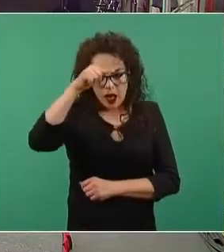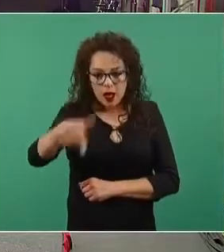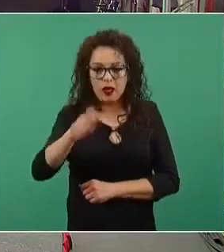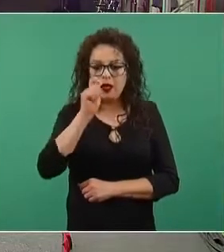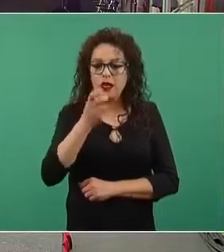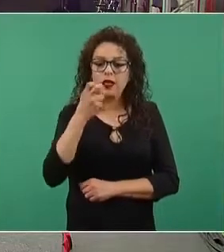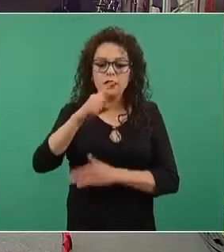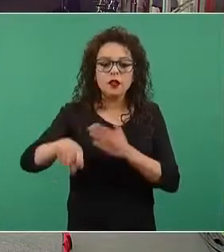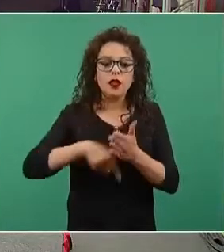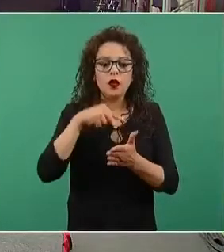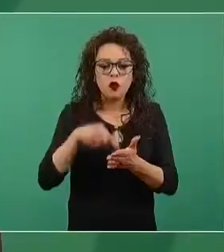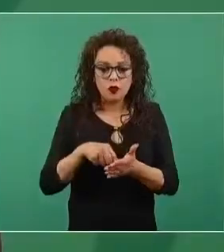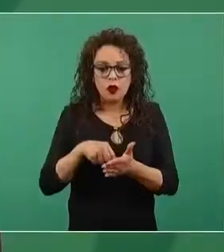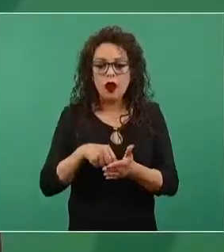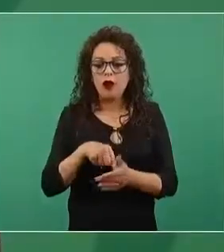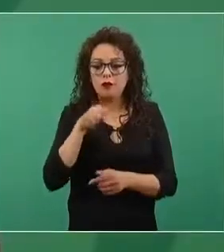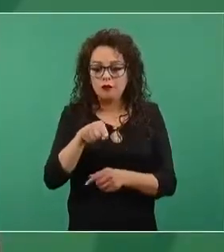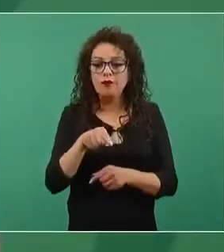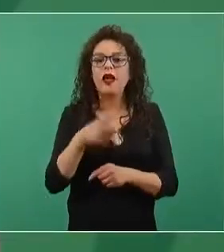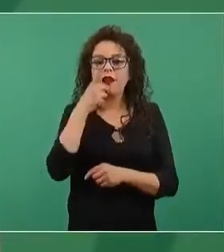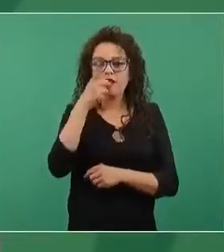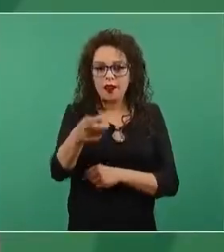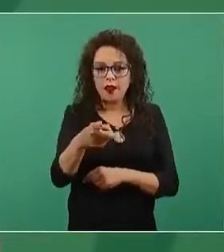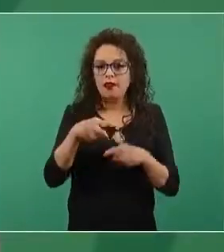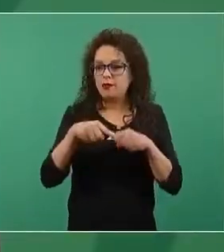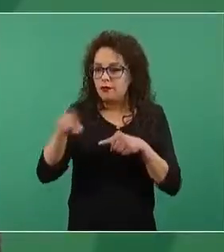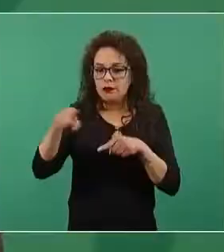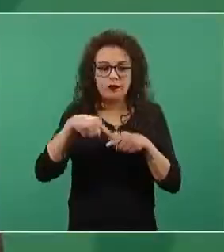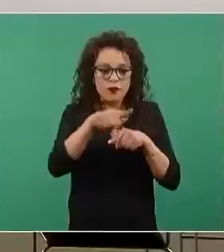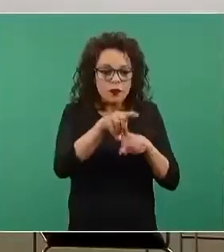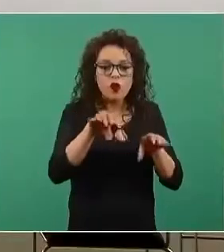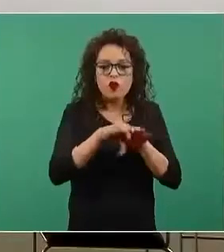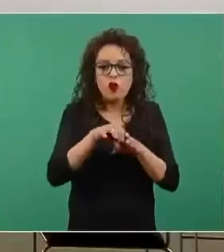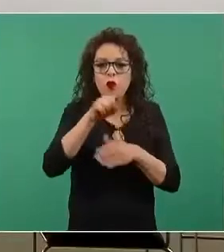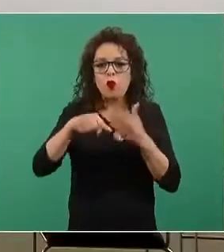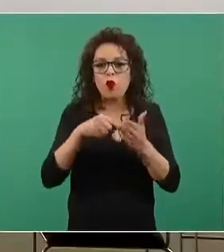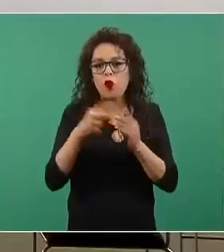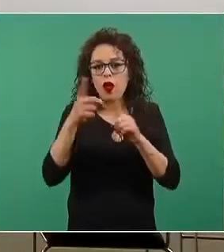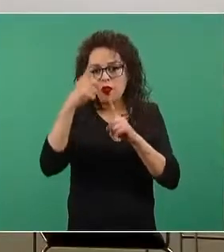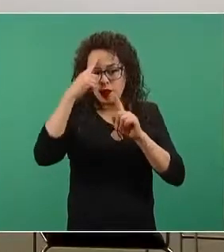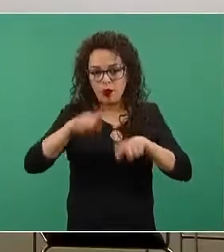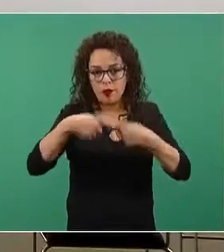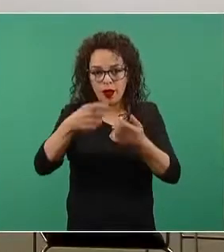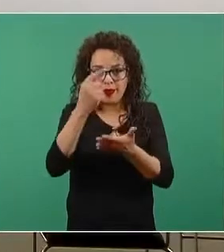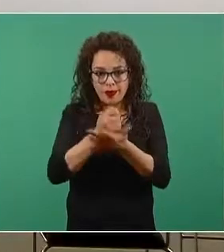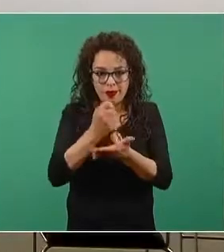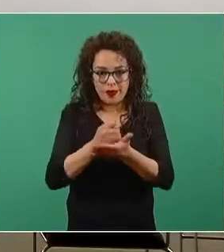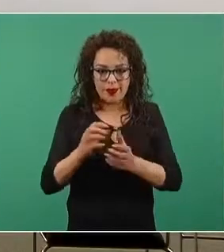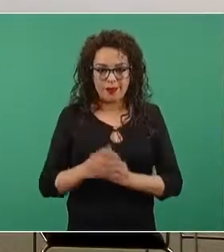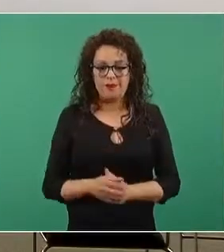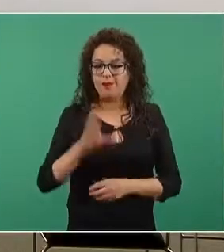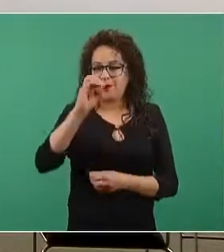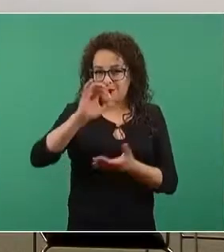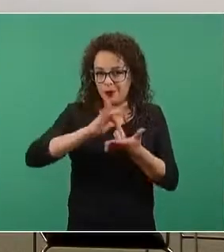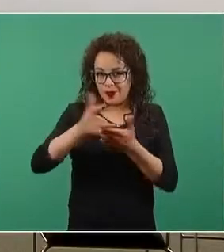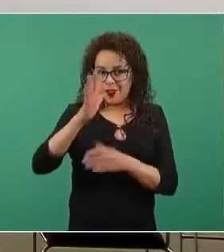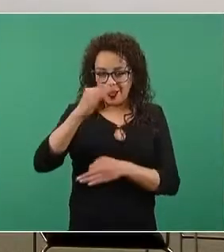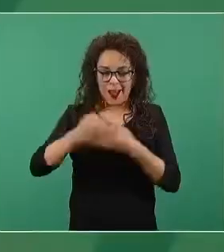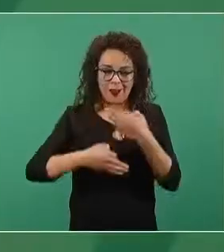y son ellos quienes los canalizan como tal. Gracias, doctora. Ya son todas. Muy bien.